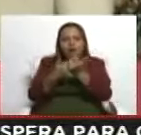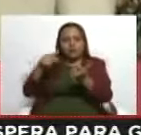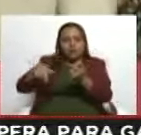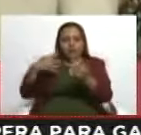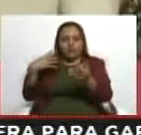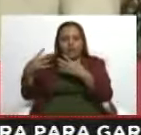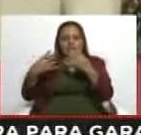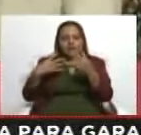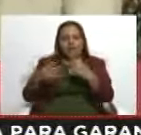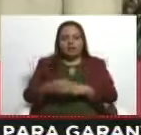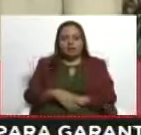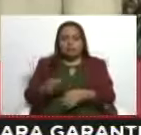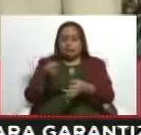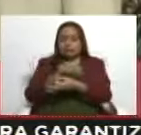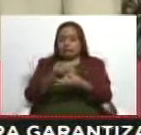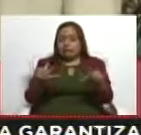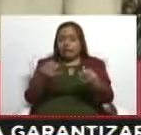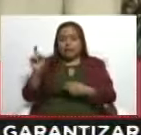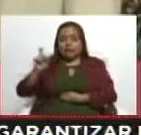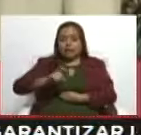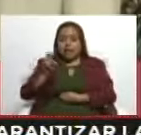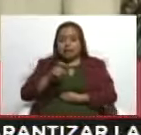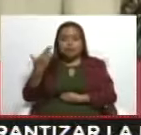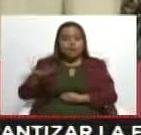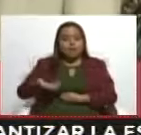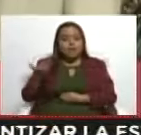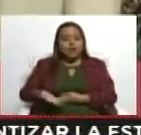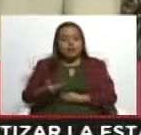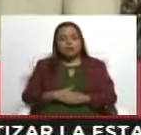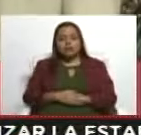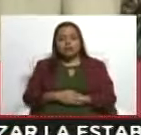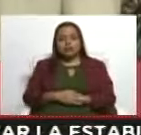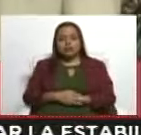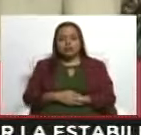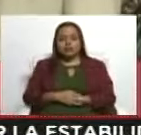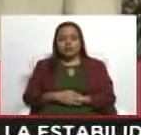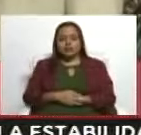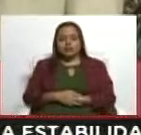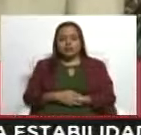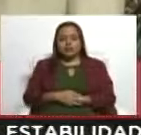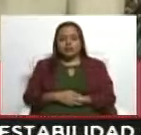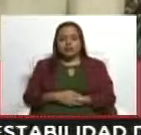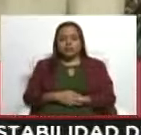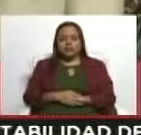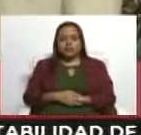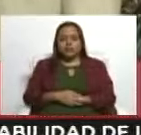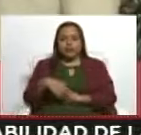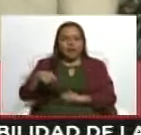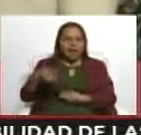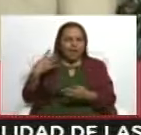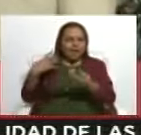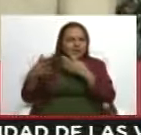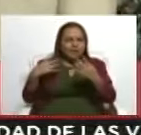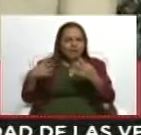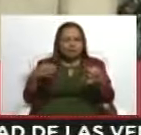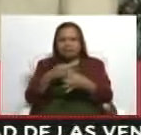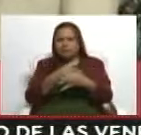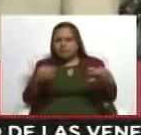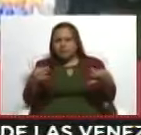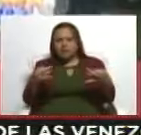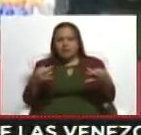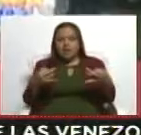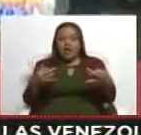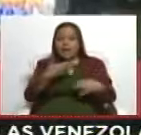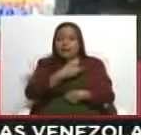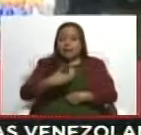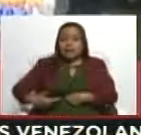festival maravilloso, tan necesario, tan importante, tan aclamado. Y con el